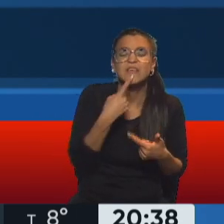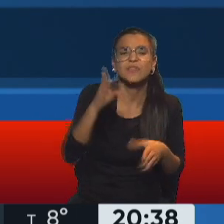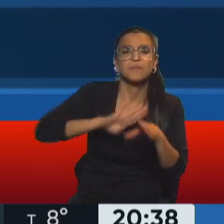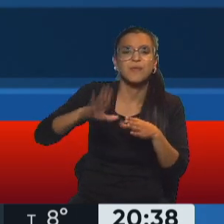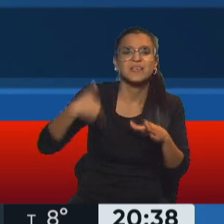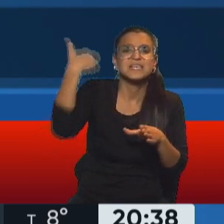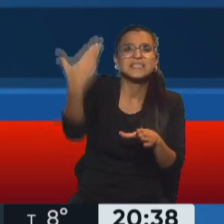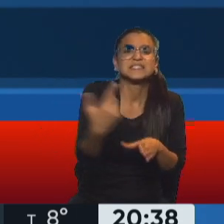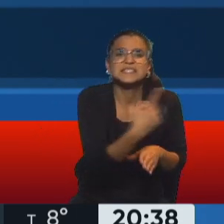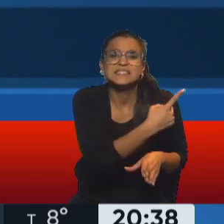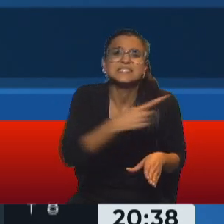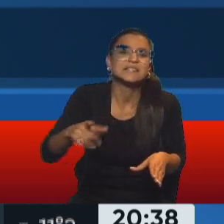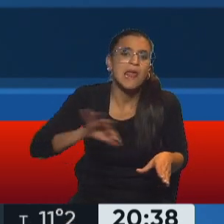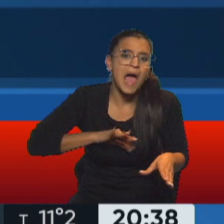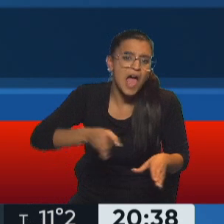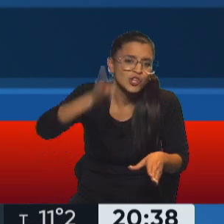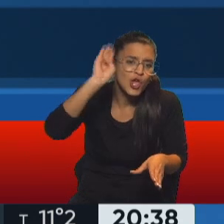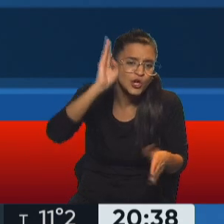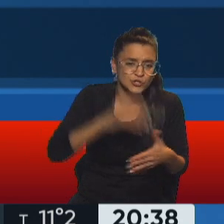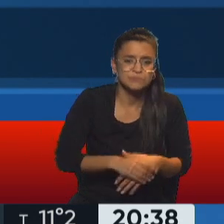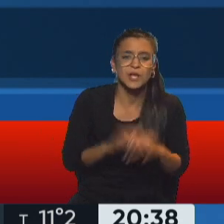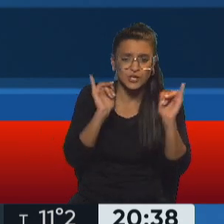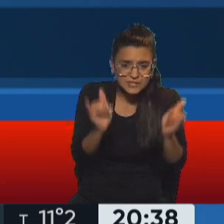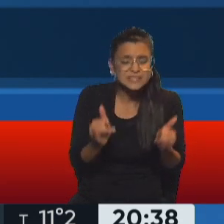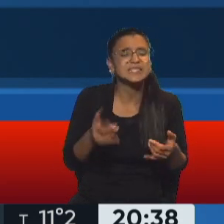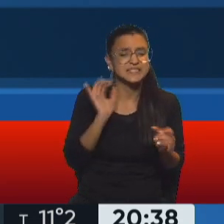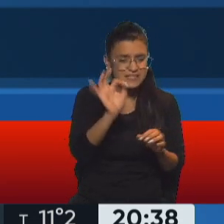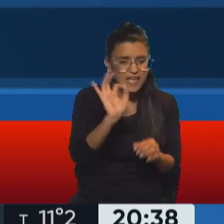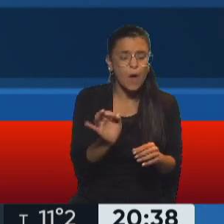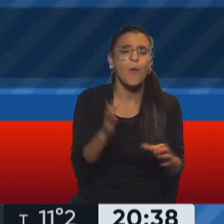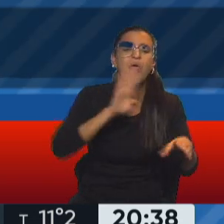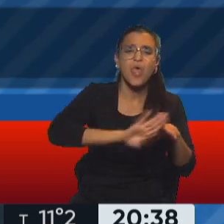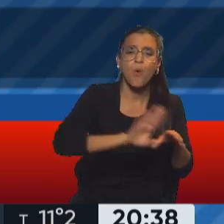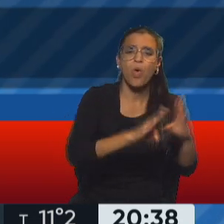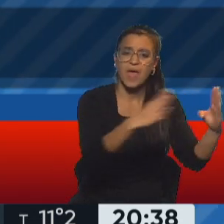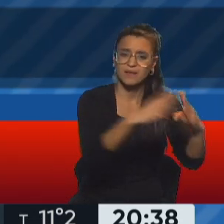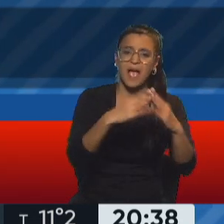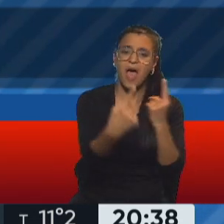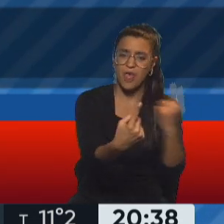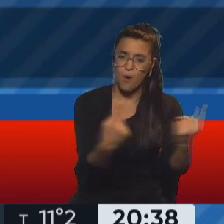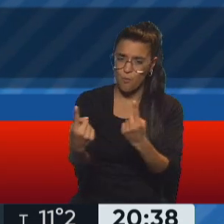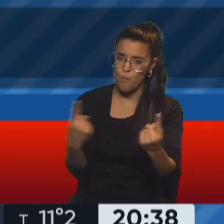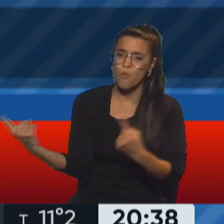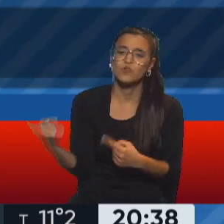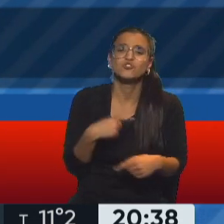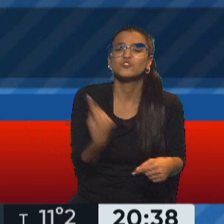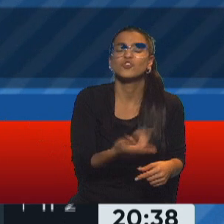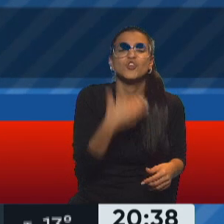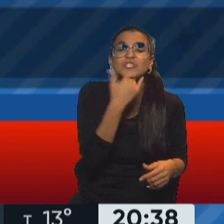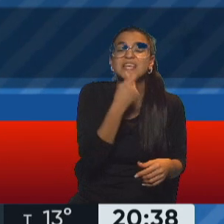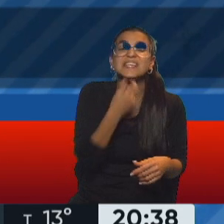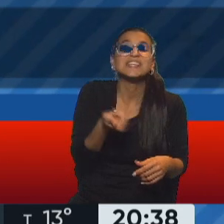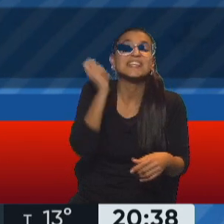próximos 100, pero sí tienen muy presente la deuda de cada hogar de la República Argentina, ¿no? Así que yo no sé quién lo